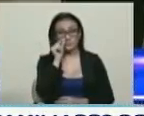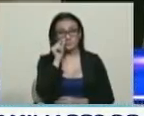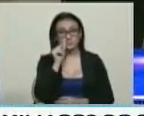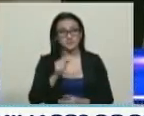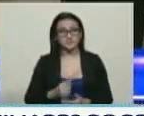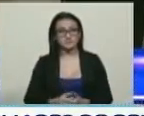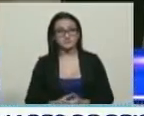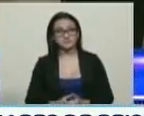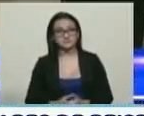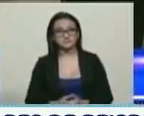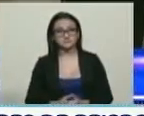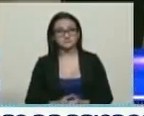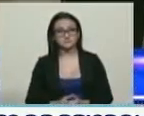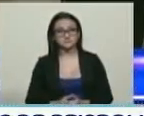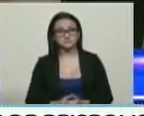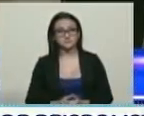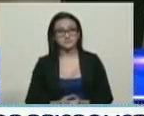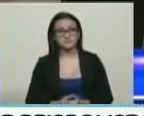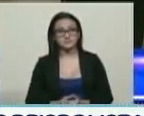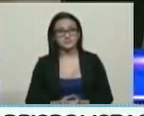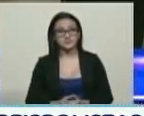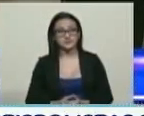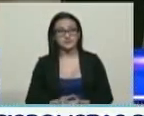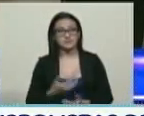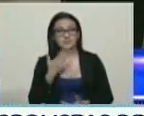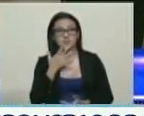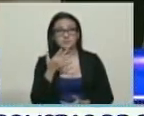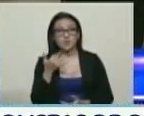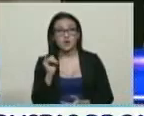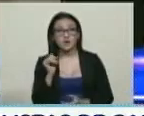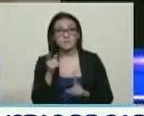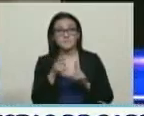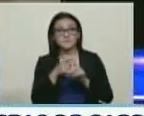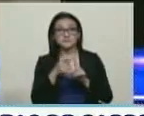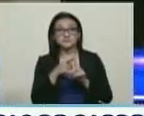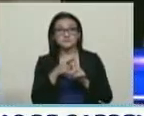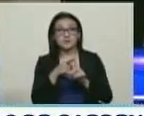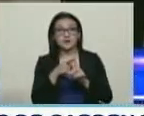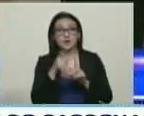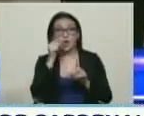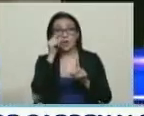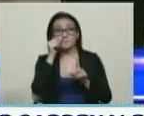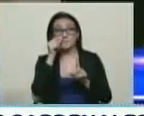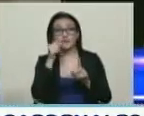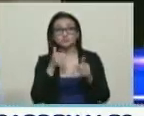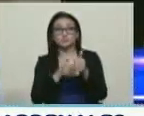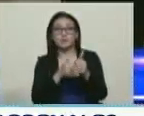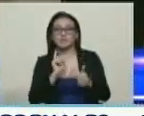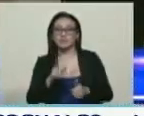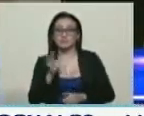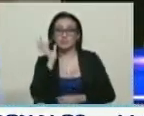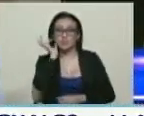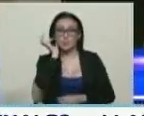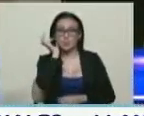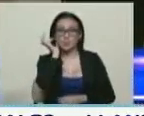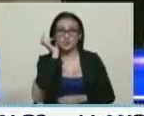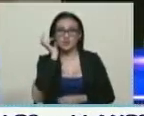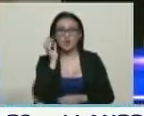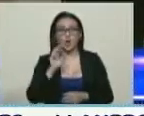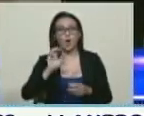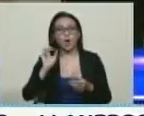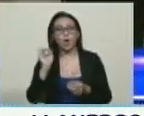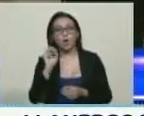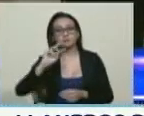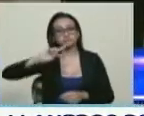50% hombres. Y en el caso donde exista un principal, un hombre, el suplente es mujer, o viceversa. Si